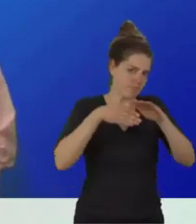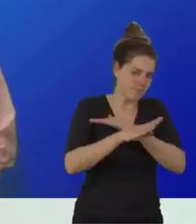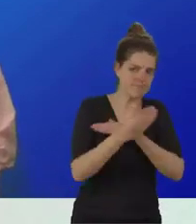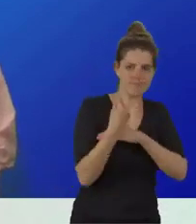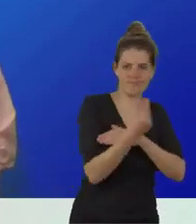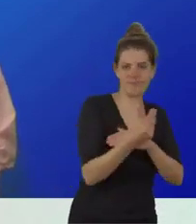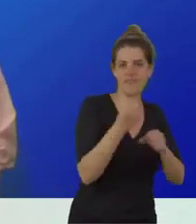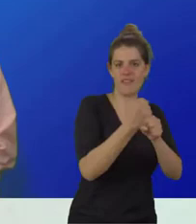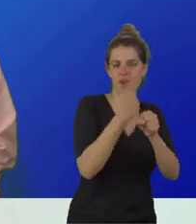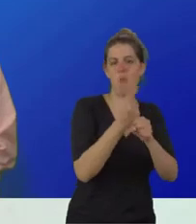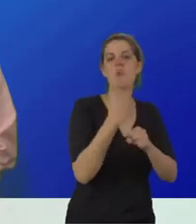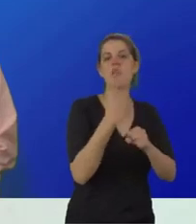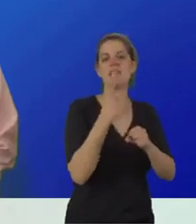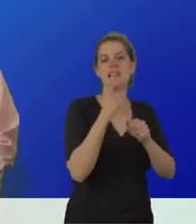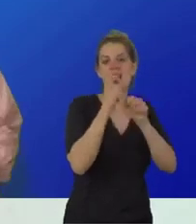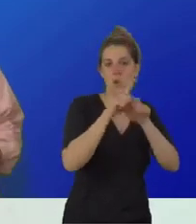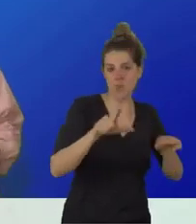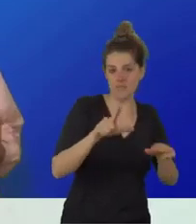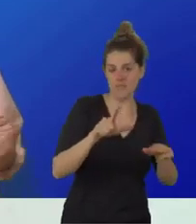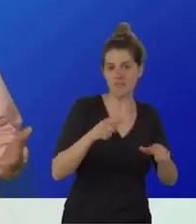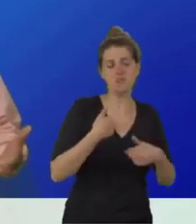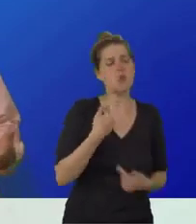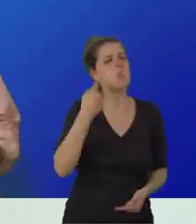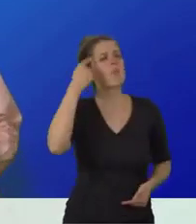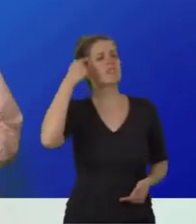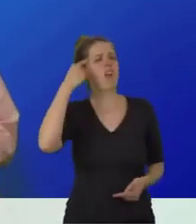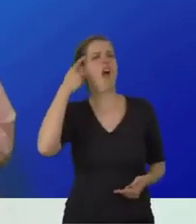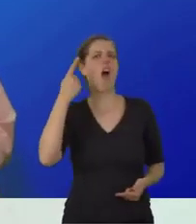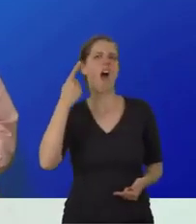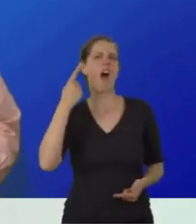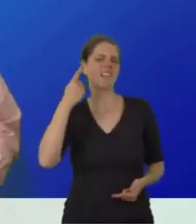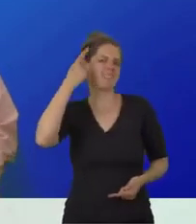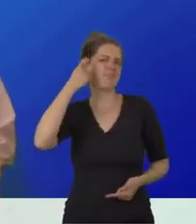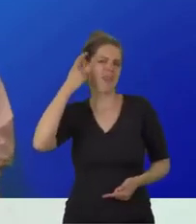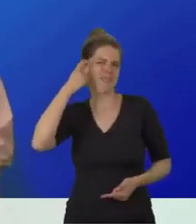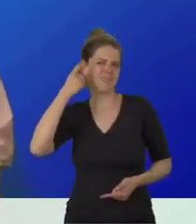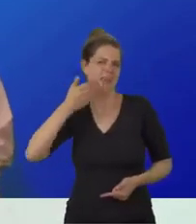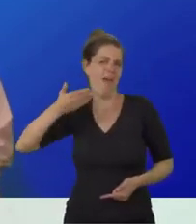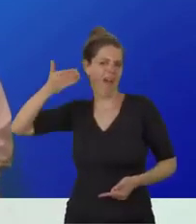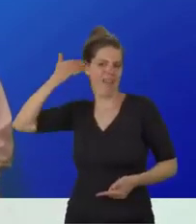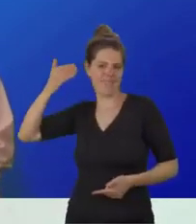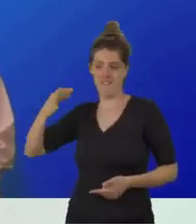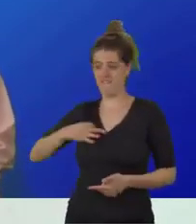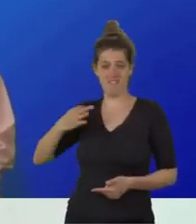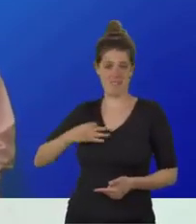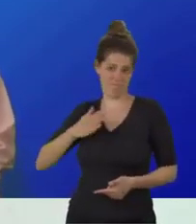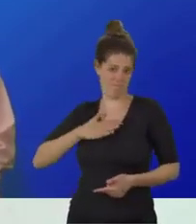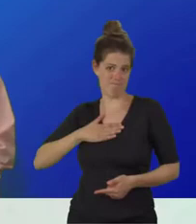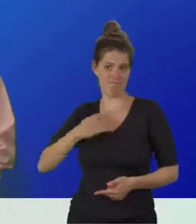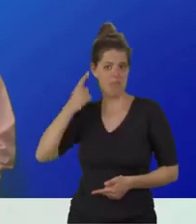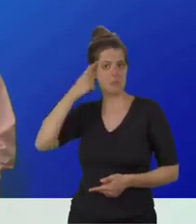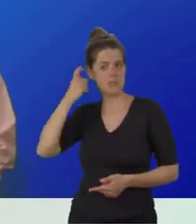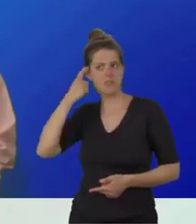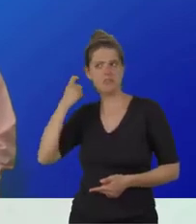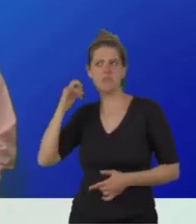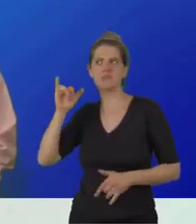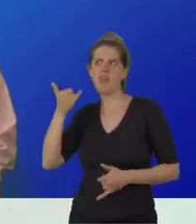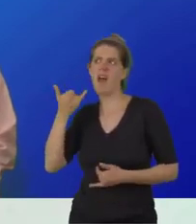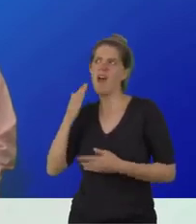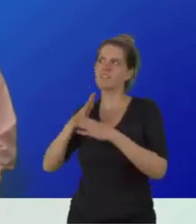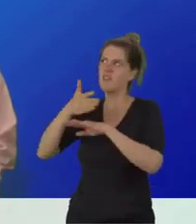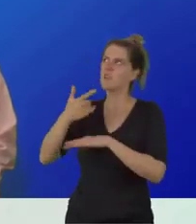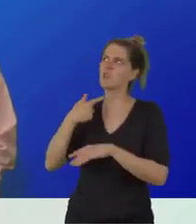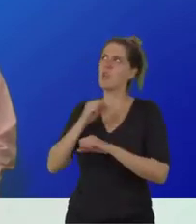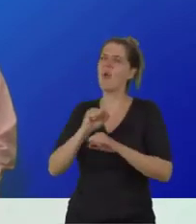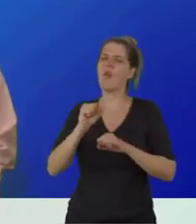lingüísticas, creí que por mi historia de vida y por las experiencias que había tenido, yo podía